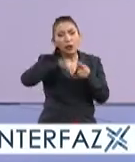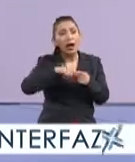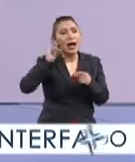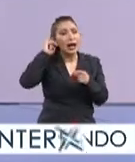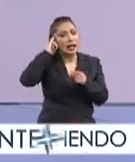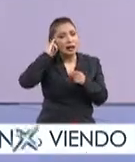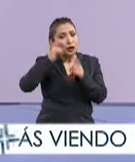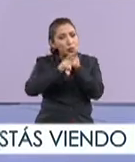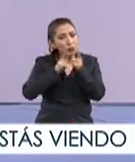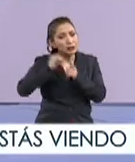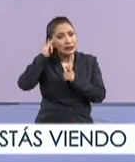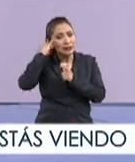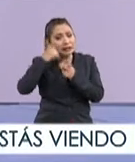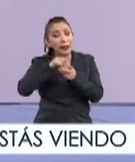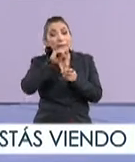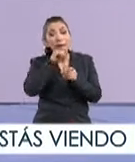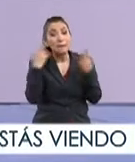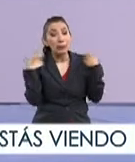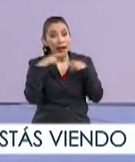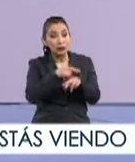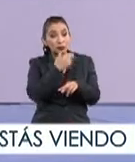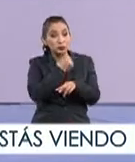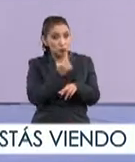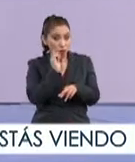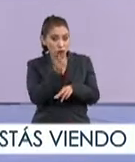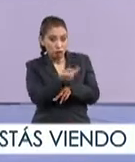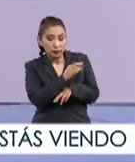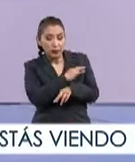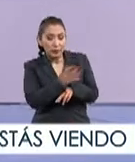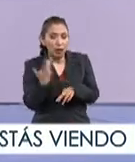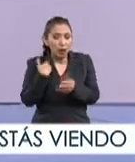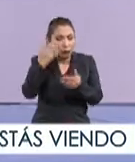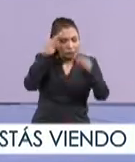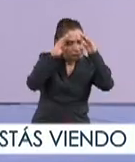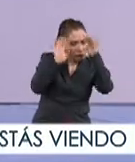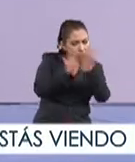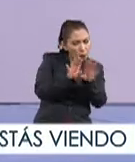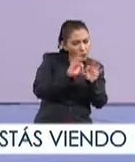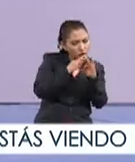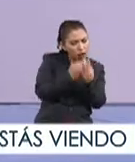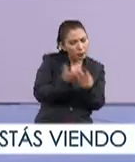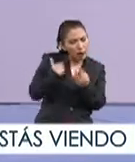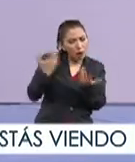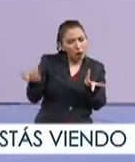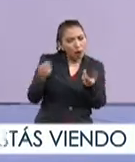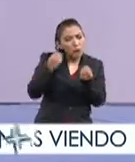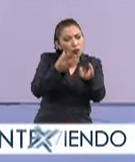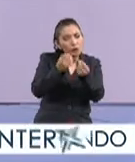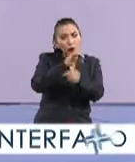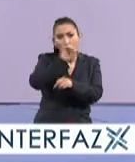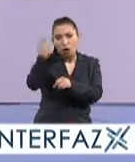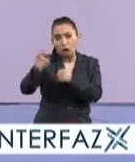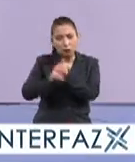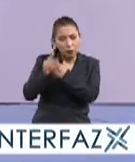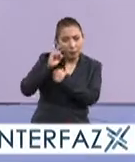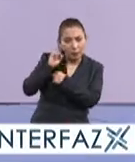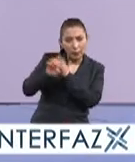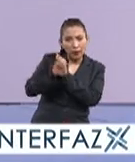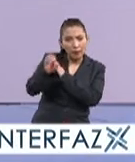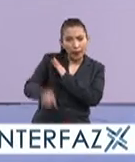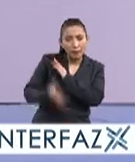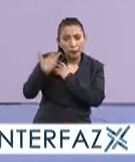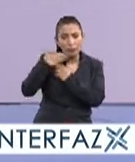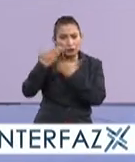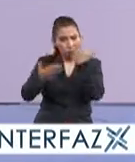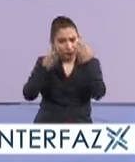parte, y por otra parte los maestros y maestras deben adoptar estrategias necesarias para lograr cubrir otro tipo de problemáticas como el